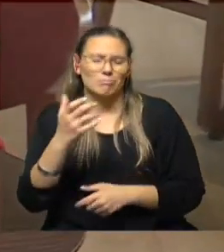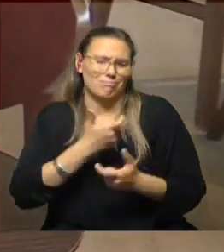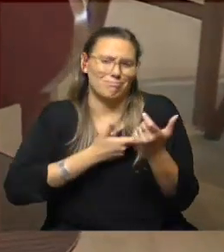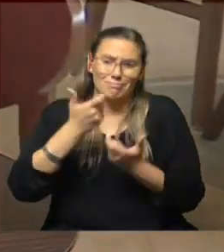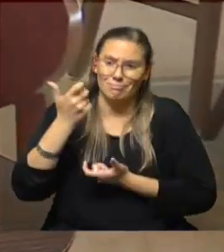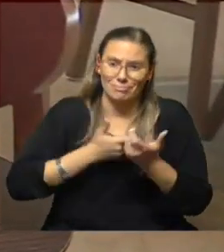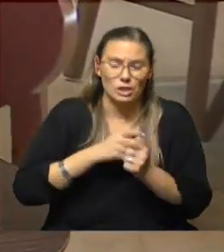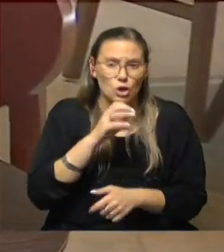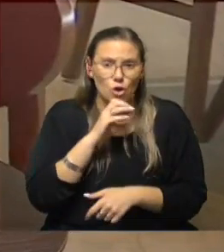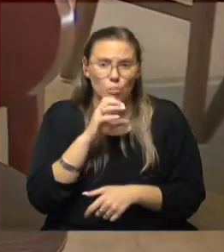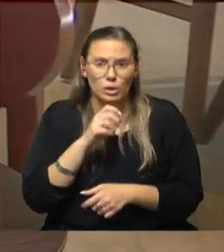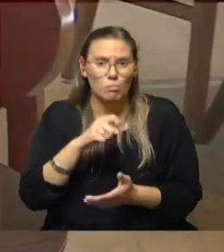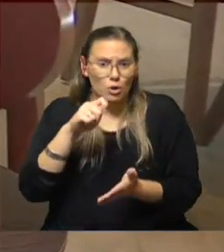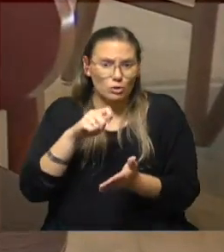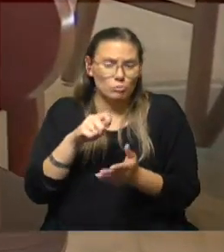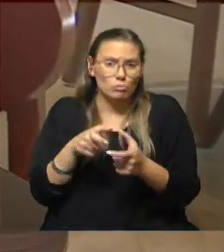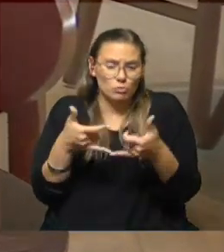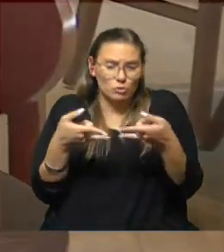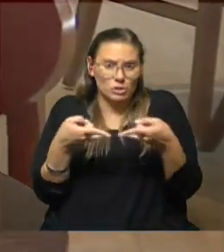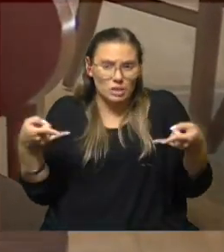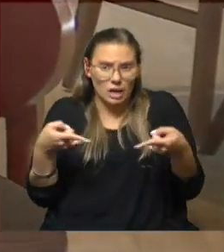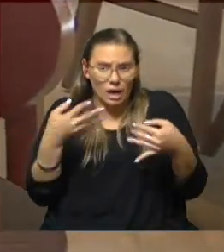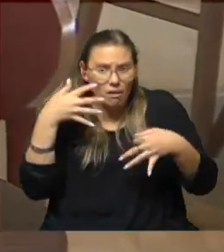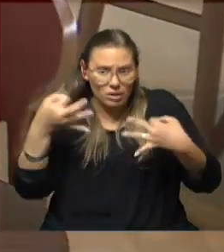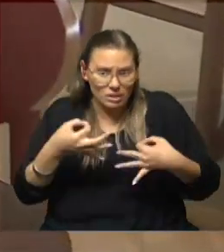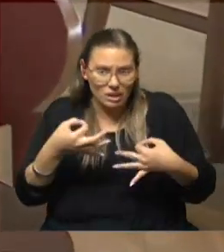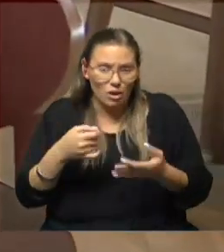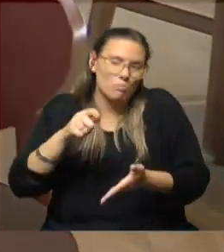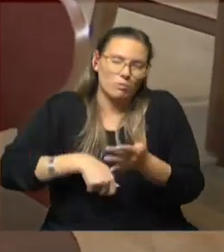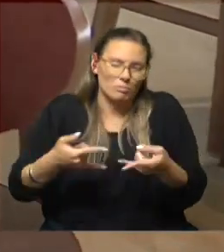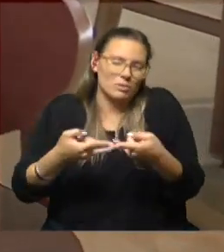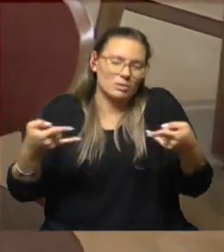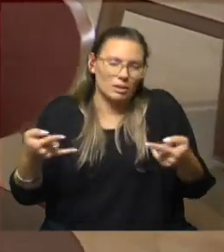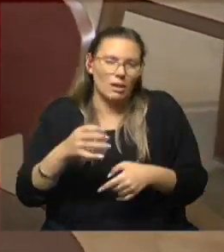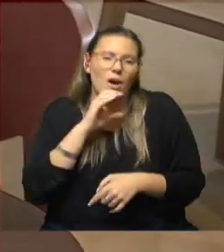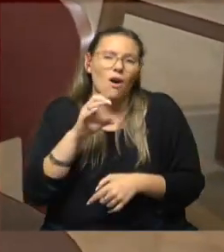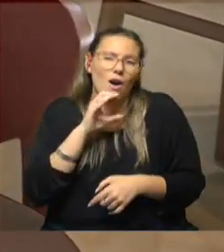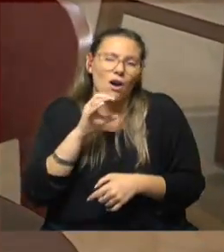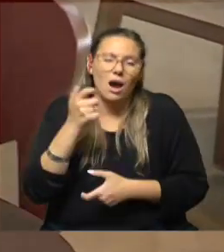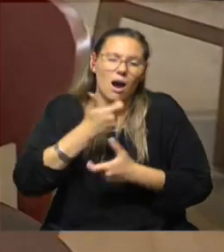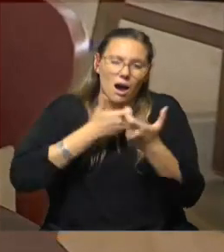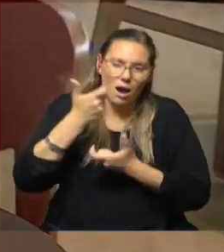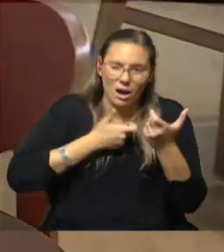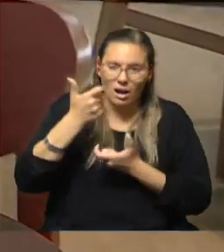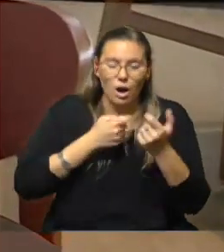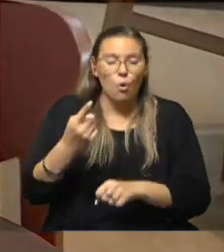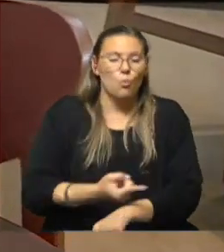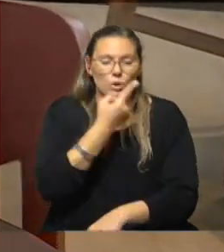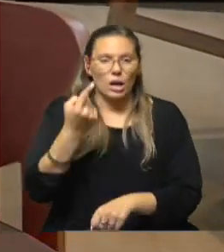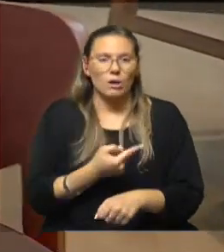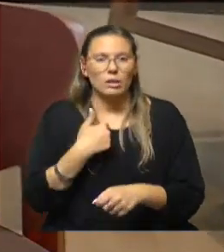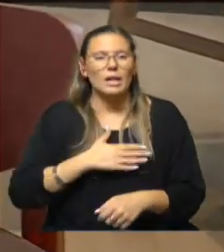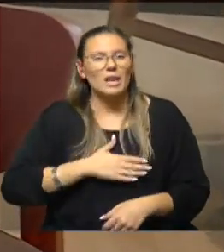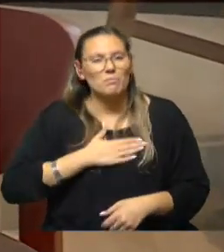siempre les digo que puedo firmar un cheque en blanco de que se van a reír una hora, más de una hora sin parar. Betiana, qué placer estar